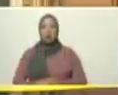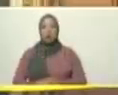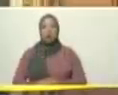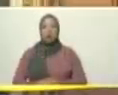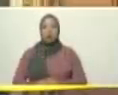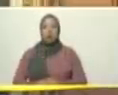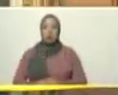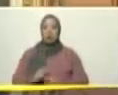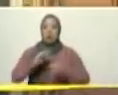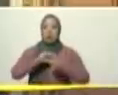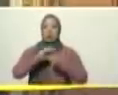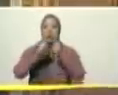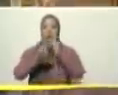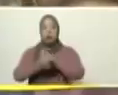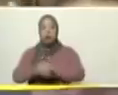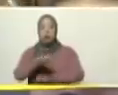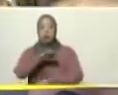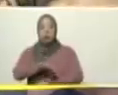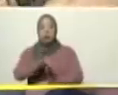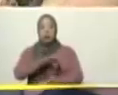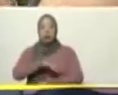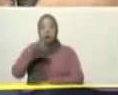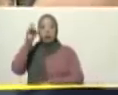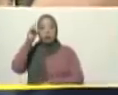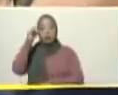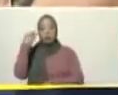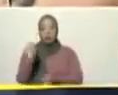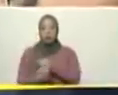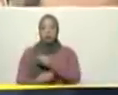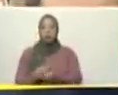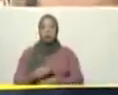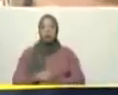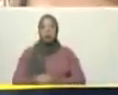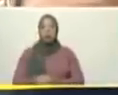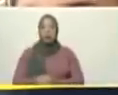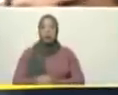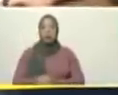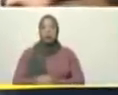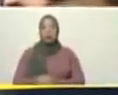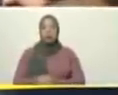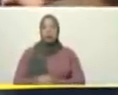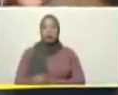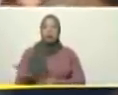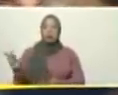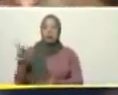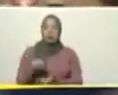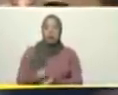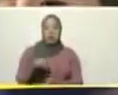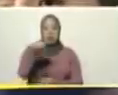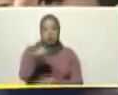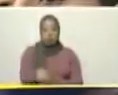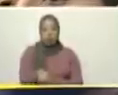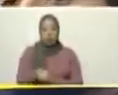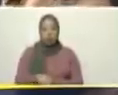se transformará en un dinosaurio o una dinosauria.